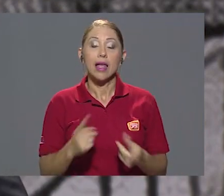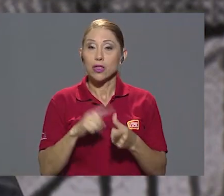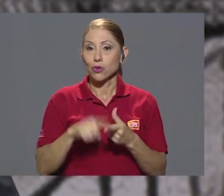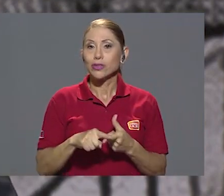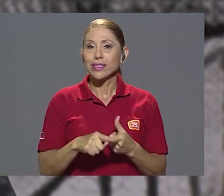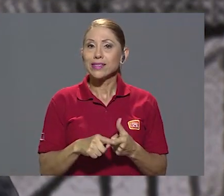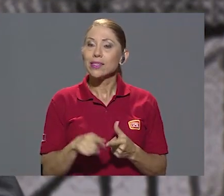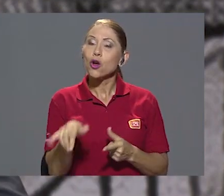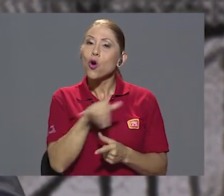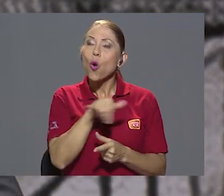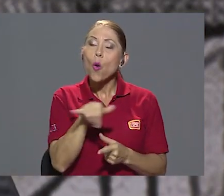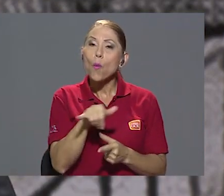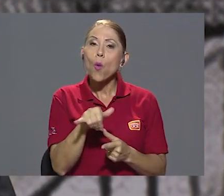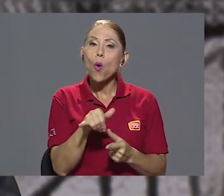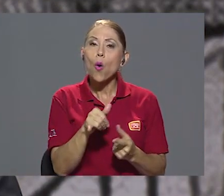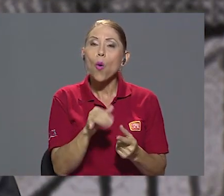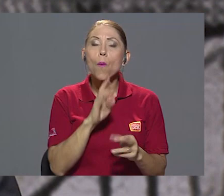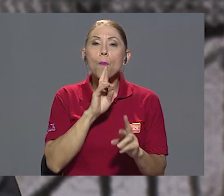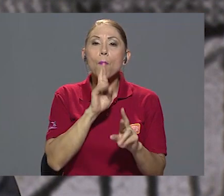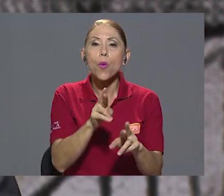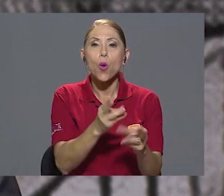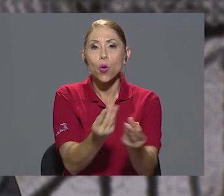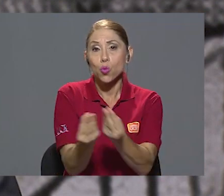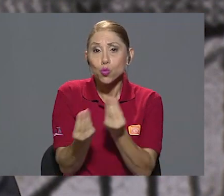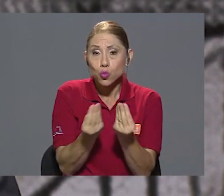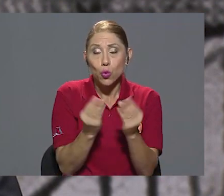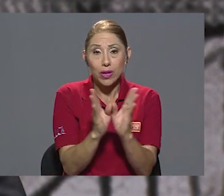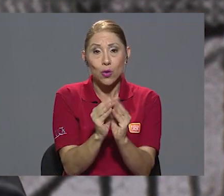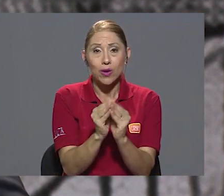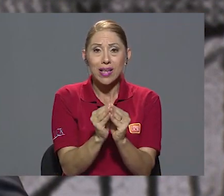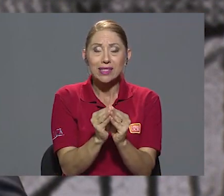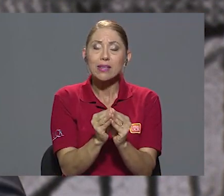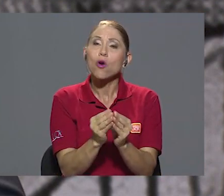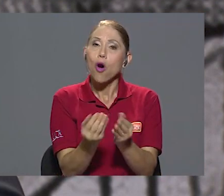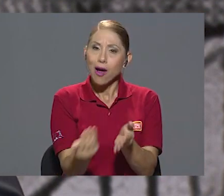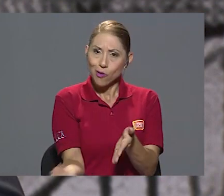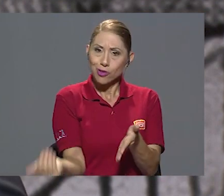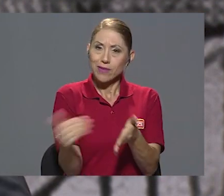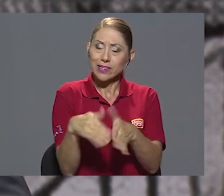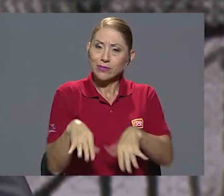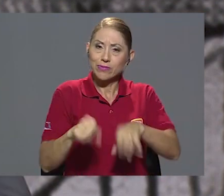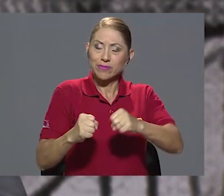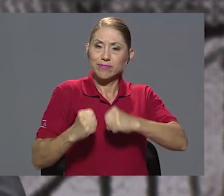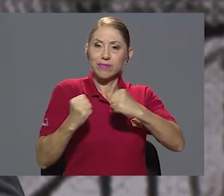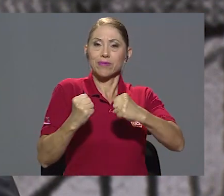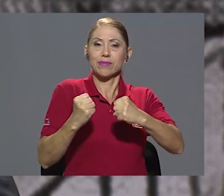una reafirmación como producto del Congreso en que el ideario